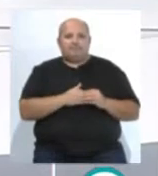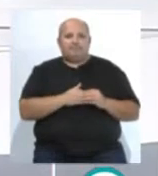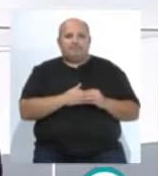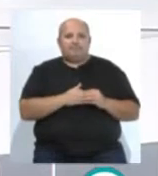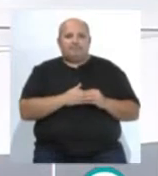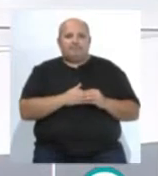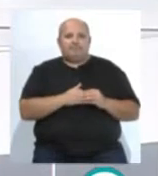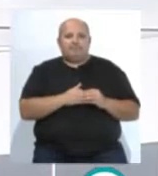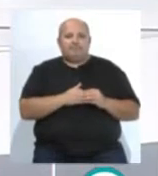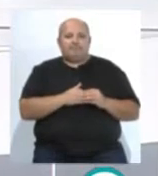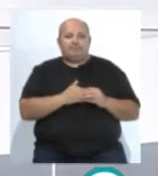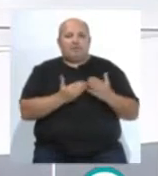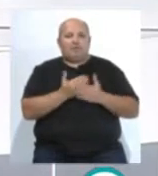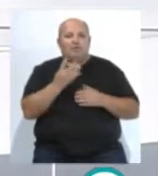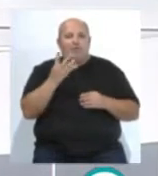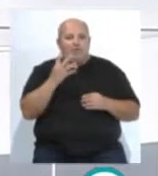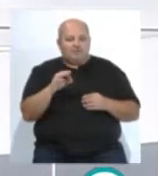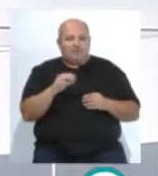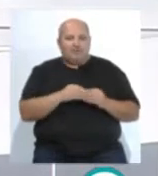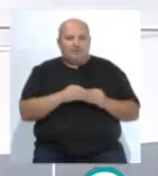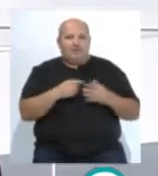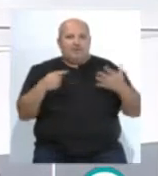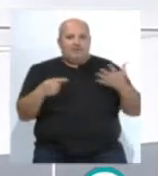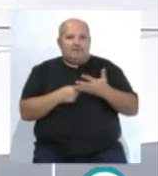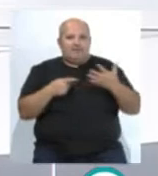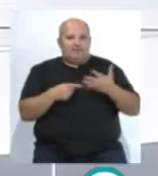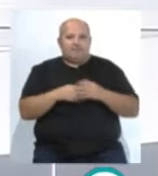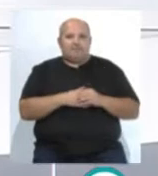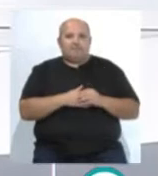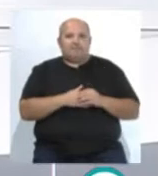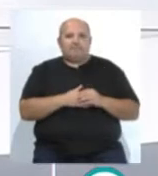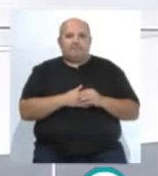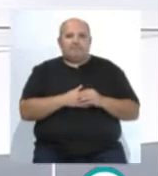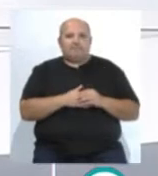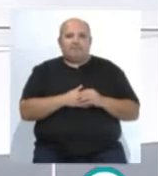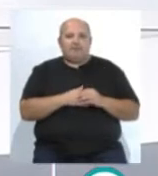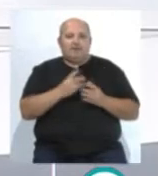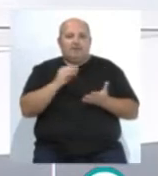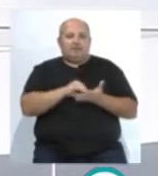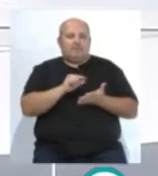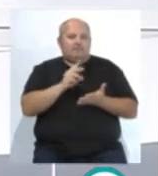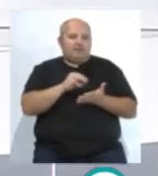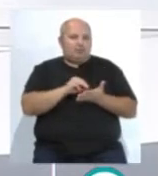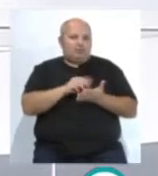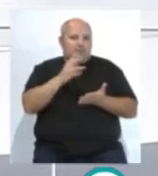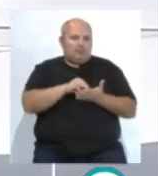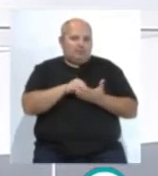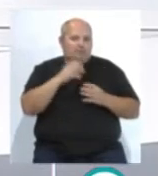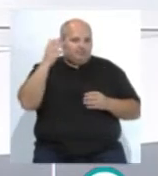Juan, jornada 40, sexto clasificado, a tres puntos del Deportivo de La